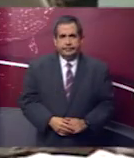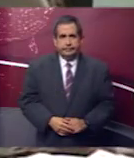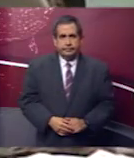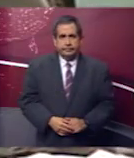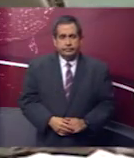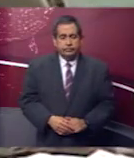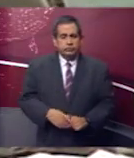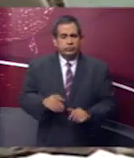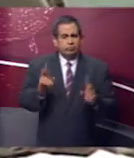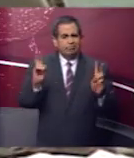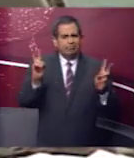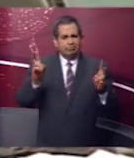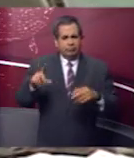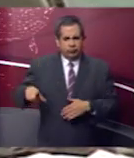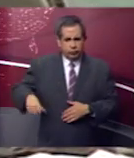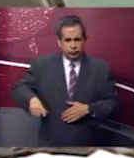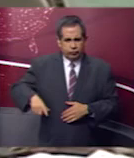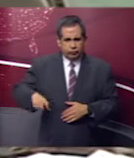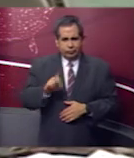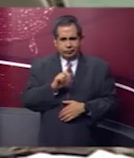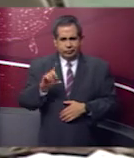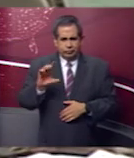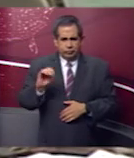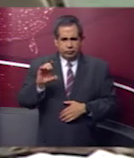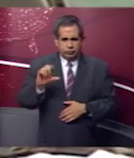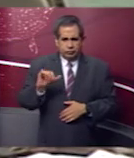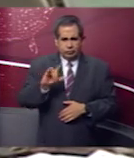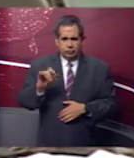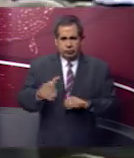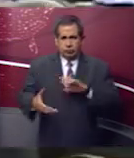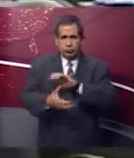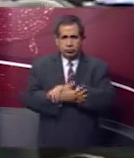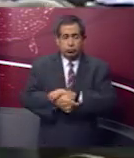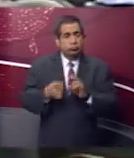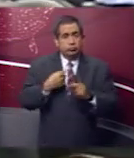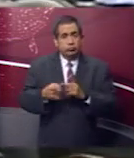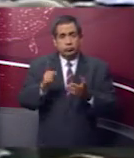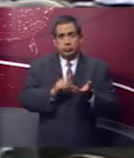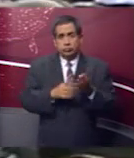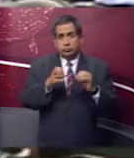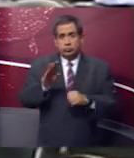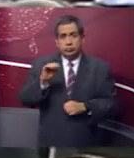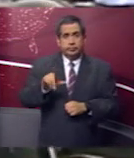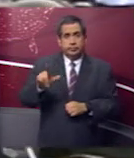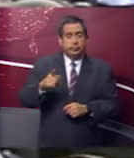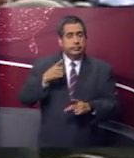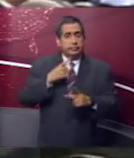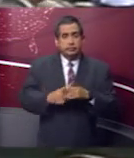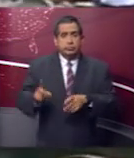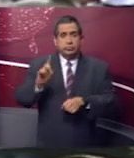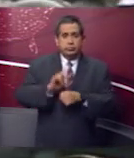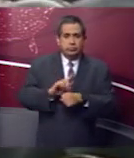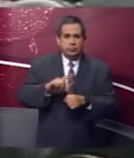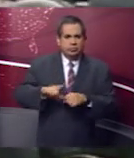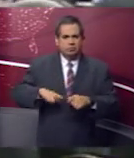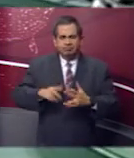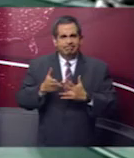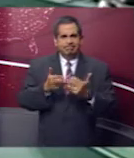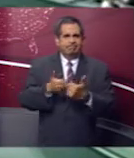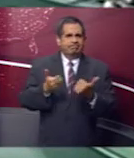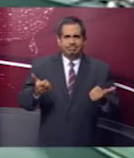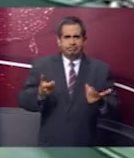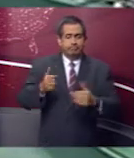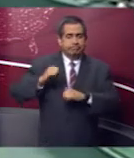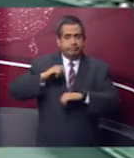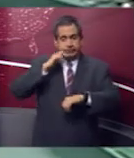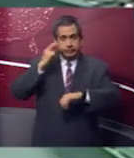La figura del gobierno de coalición empezó a configurarse a partir de 1997, cuando en México dio inicio la era de los gobiernos divididos, y de que